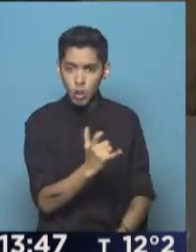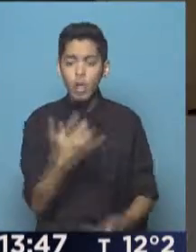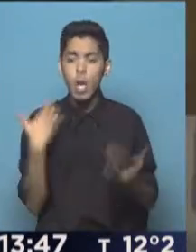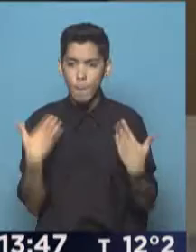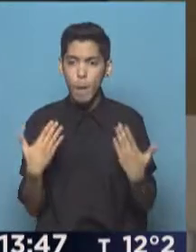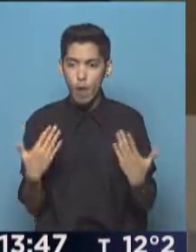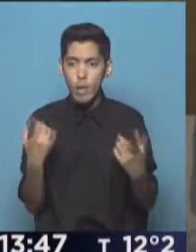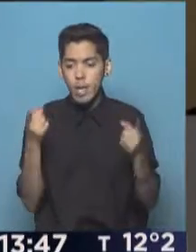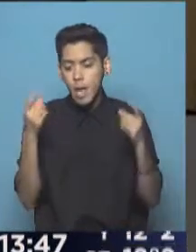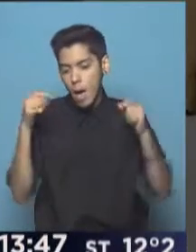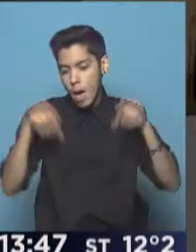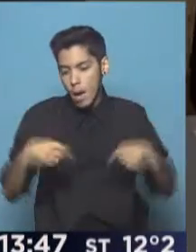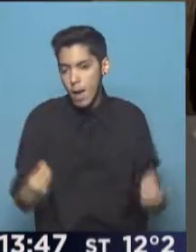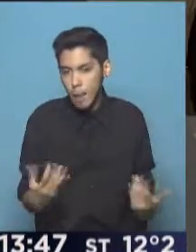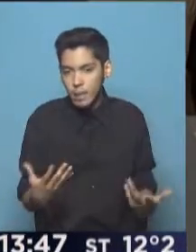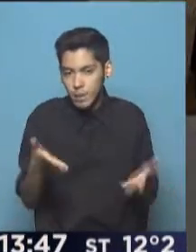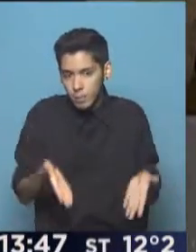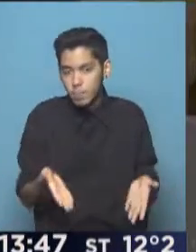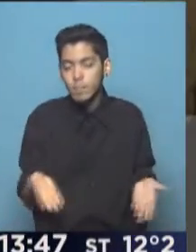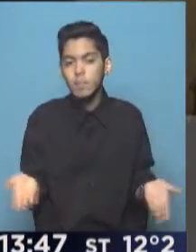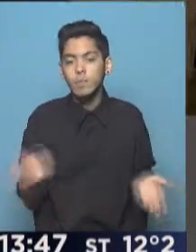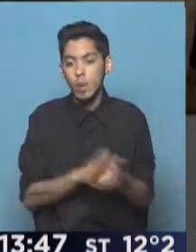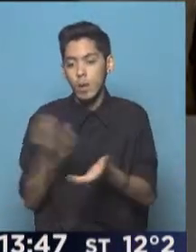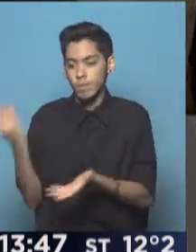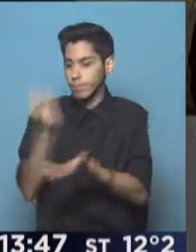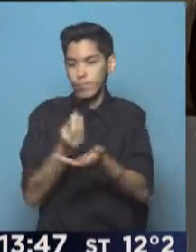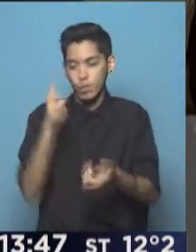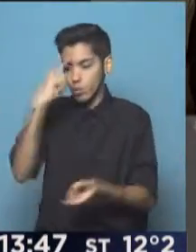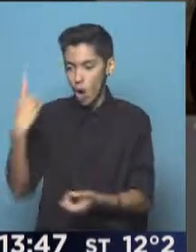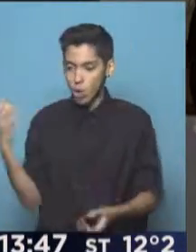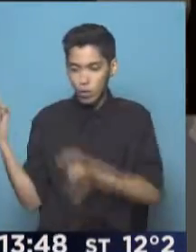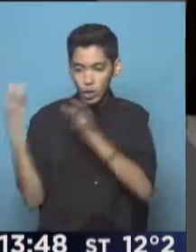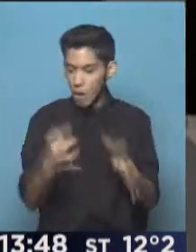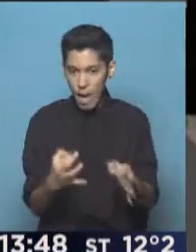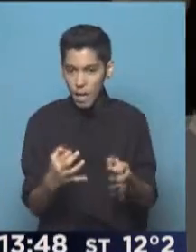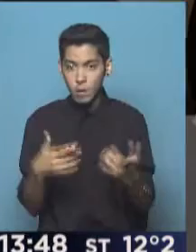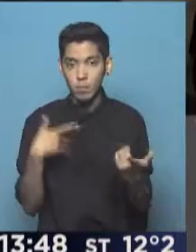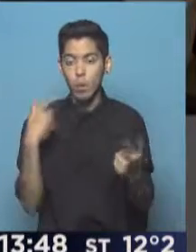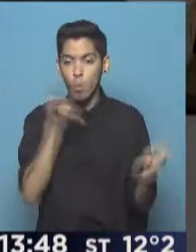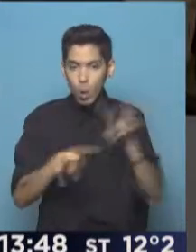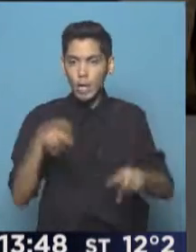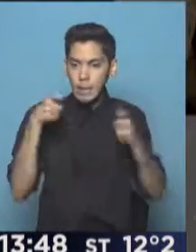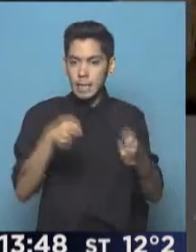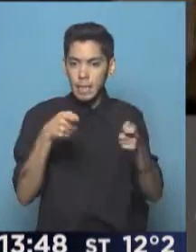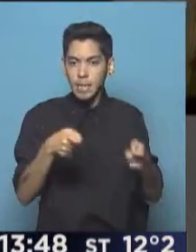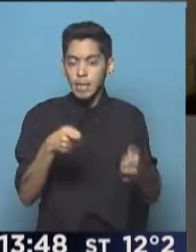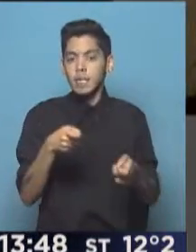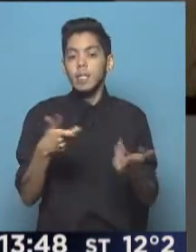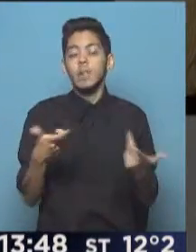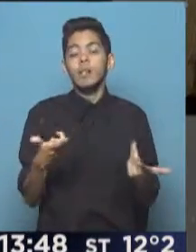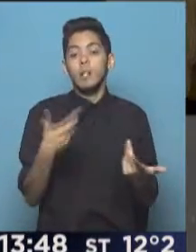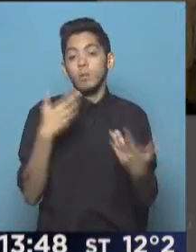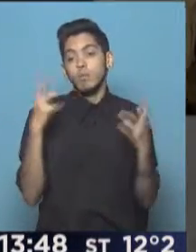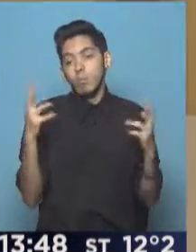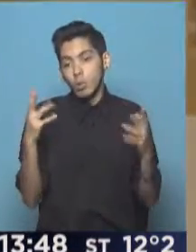podía suceder esto, y bueno, generamos la búsqueda, la presión, y bueno, finalmente, por suerte, se